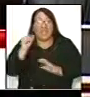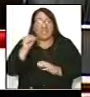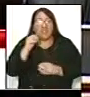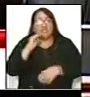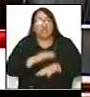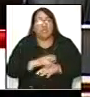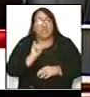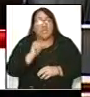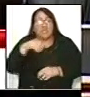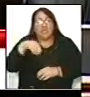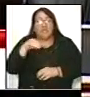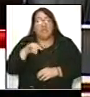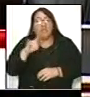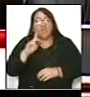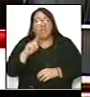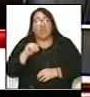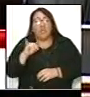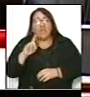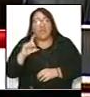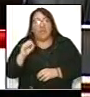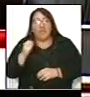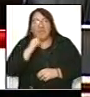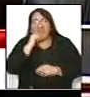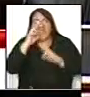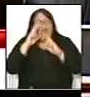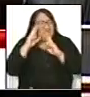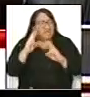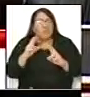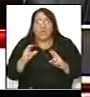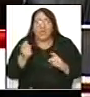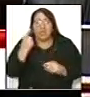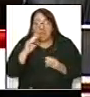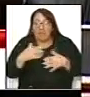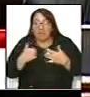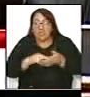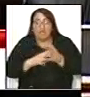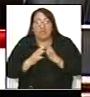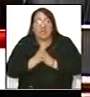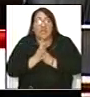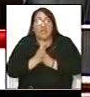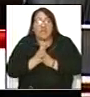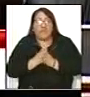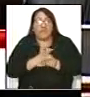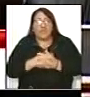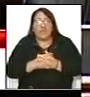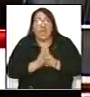inmunidad. Derecho que se ha violado para poder justamente